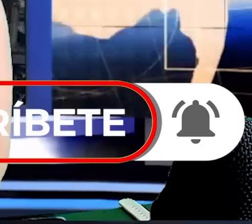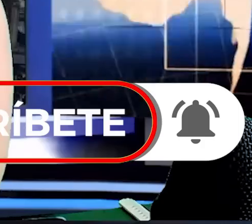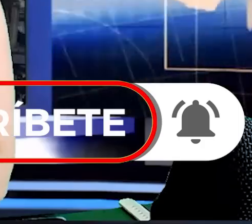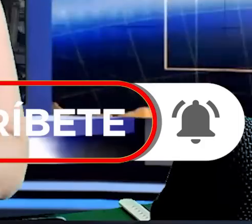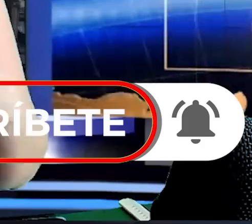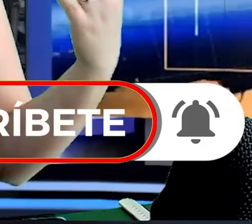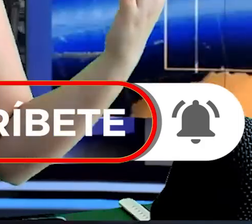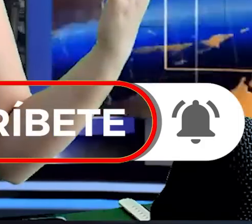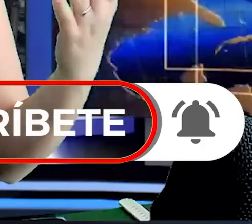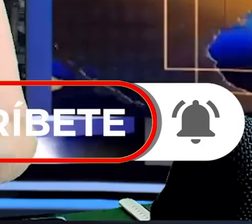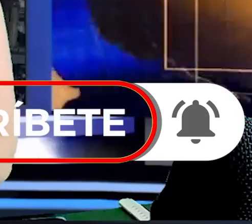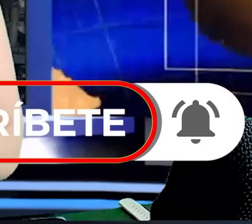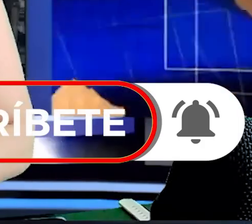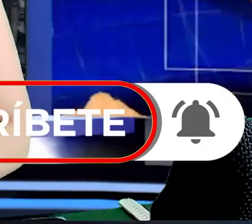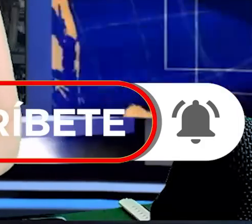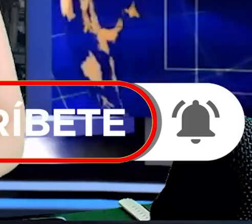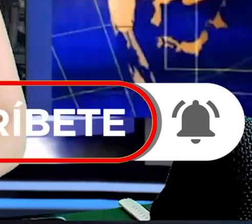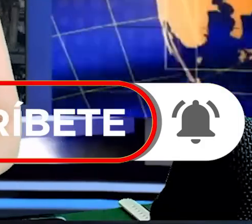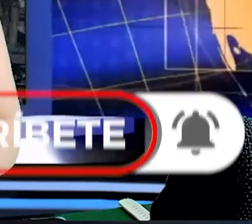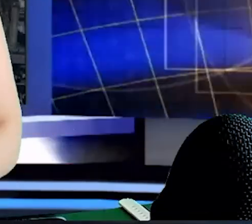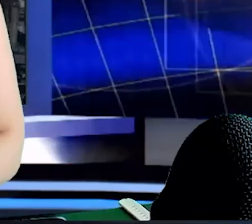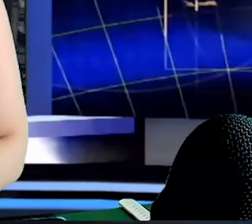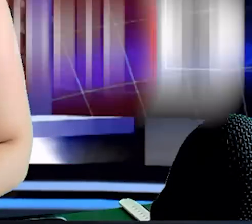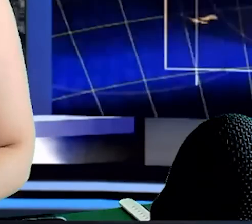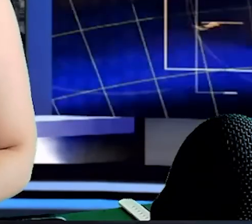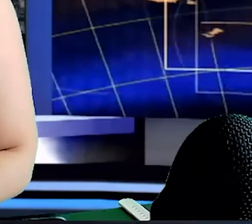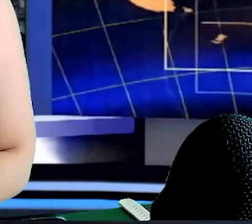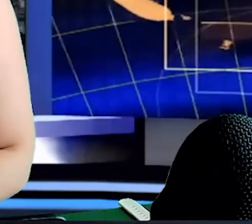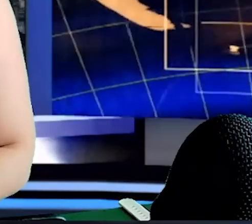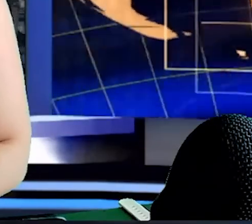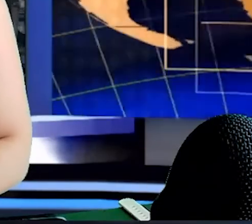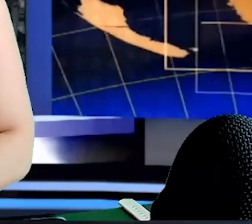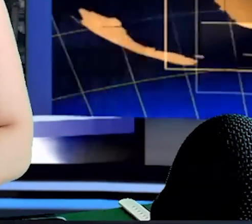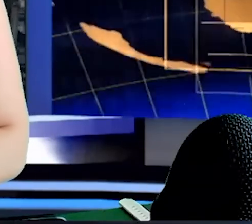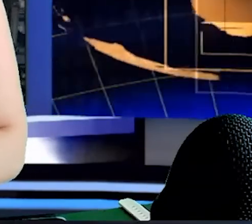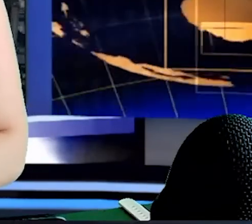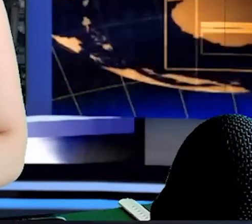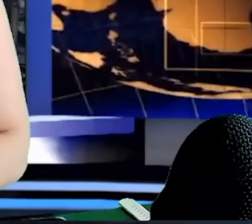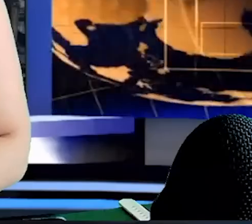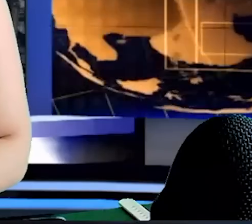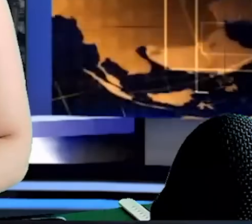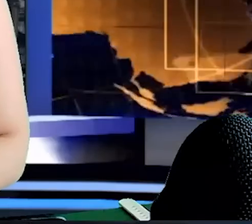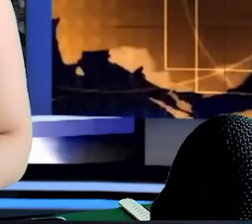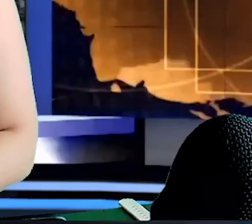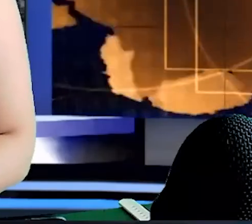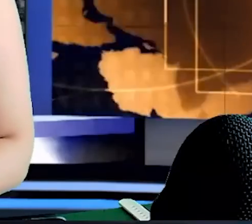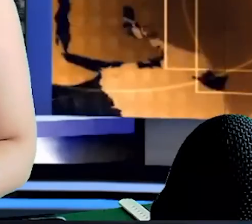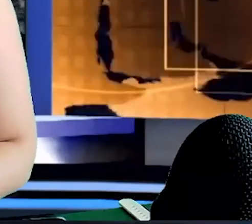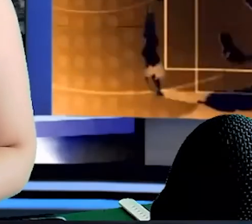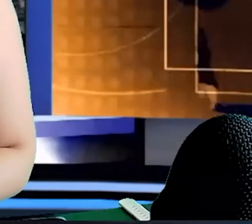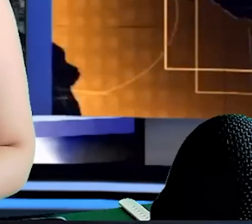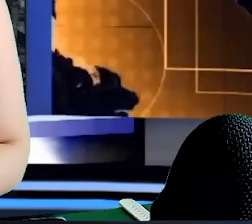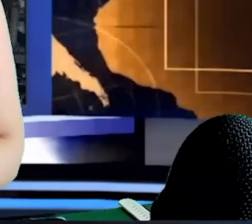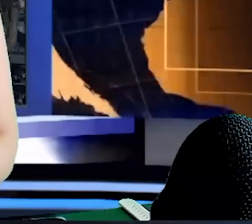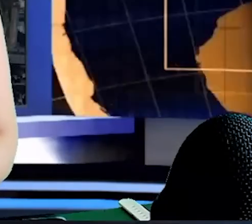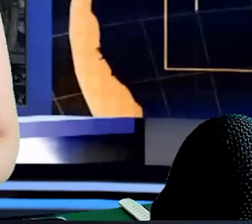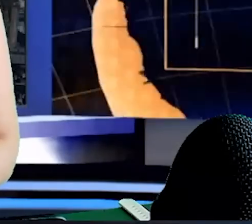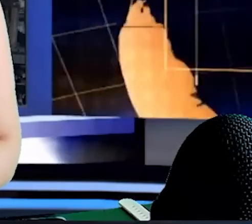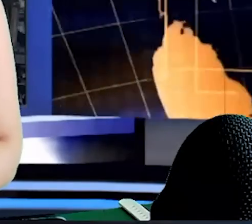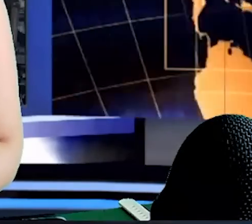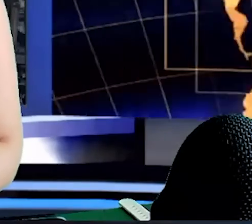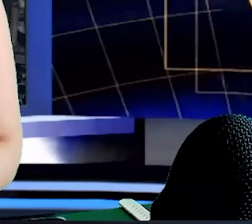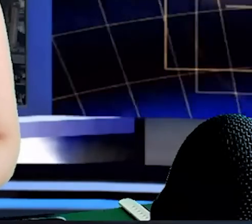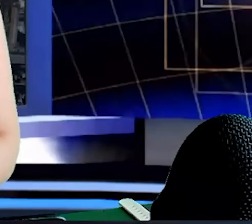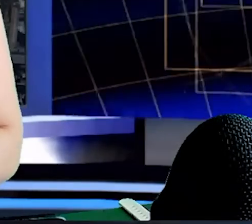más personas. Vamos comenzando con la información del día de hoy y es que Vicente Serrano no tuvo pelos en la